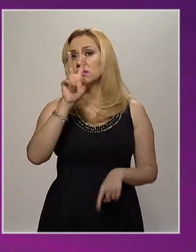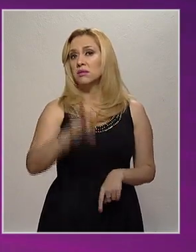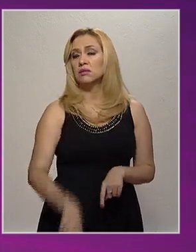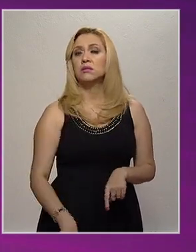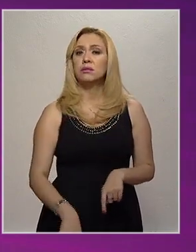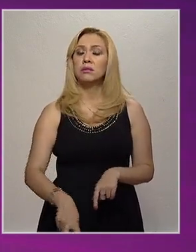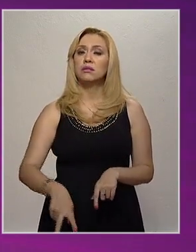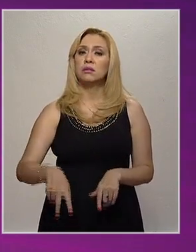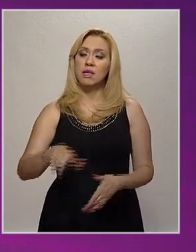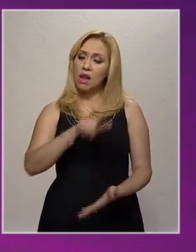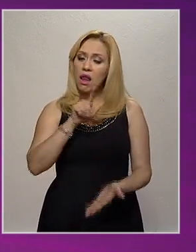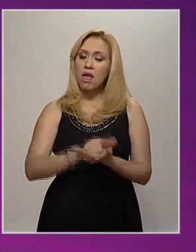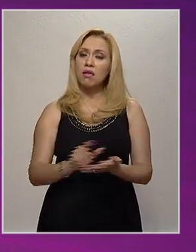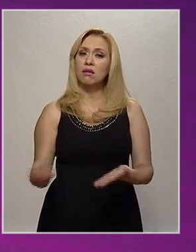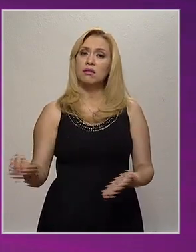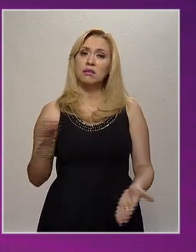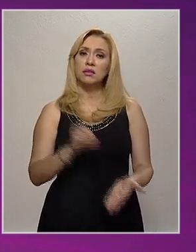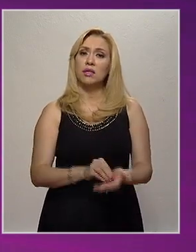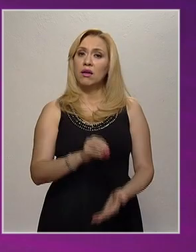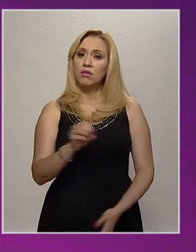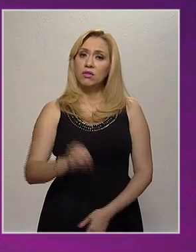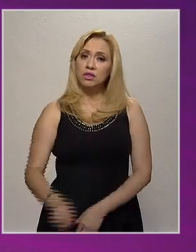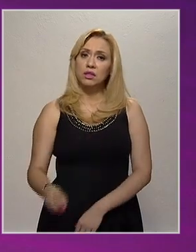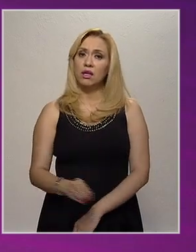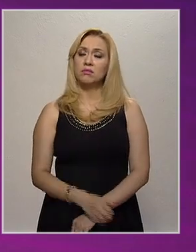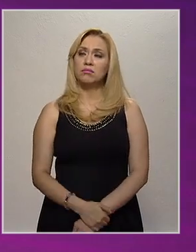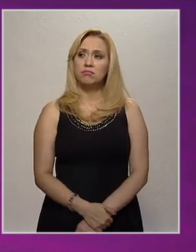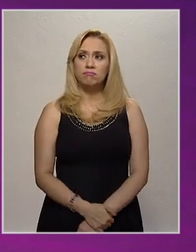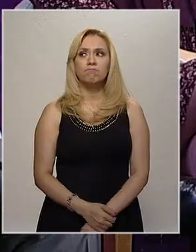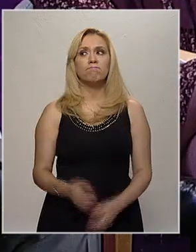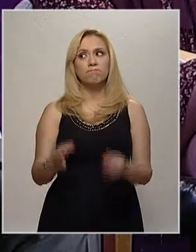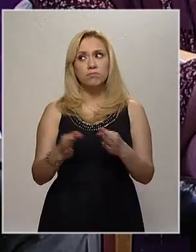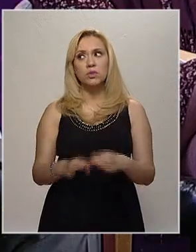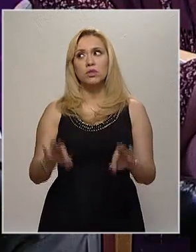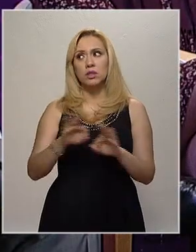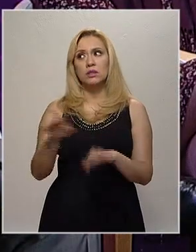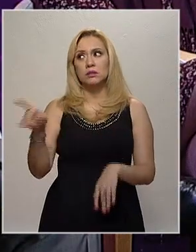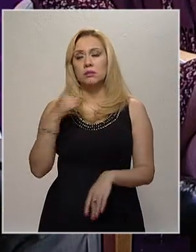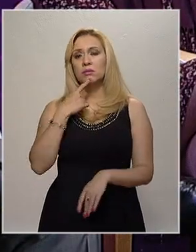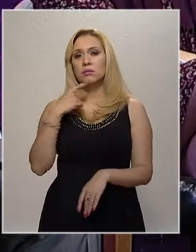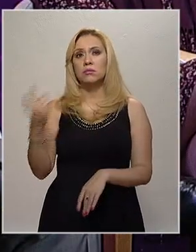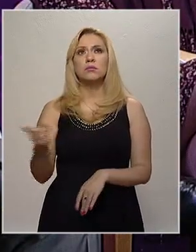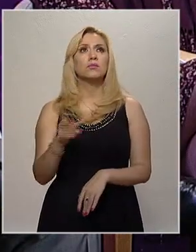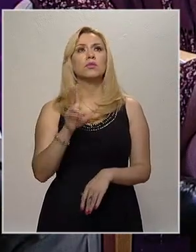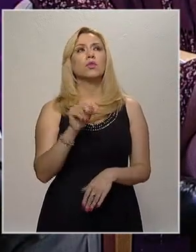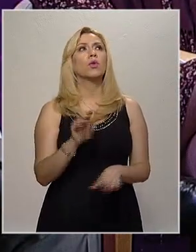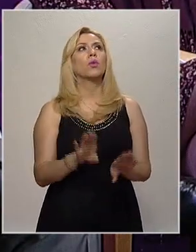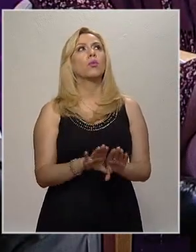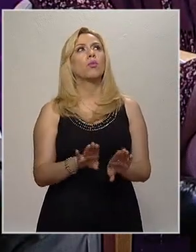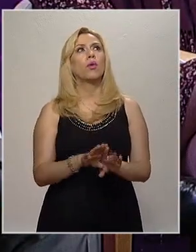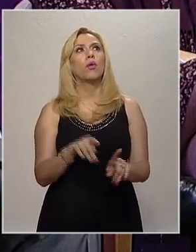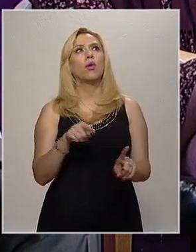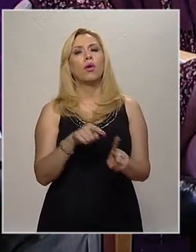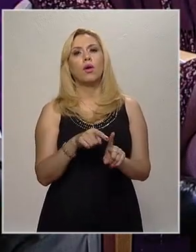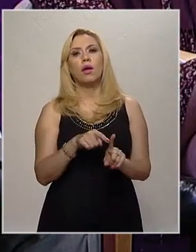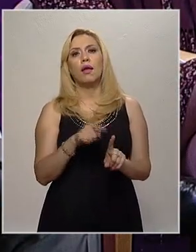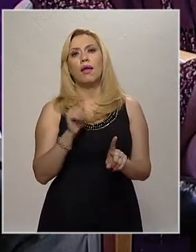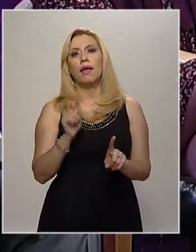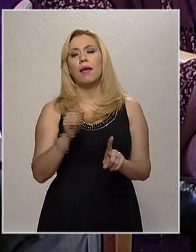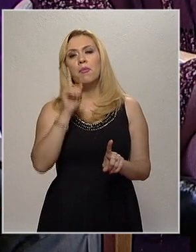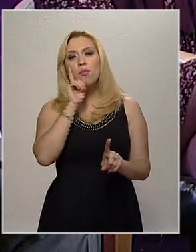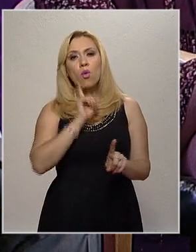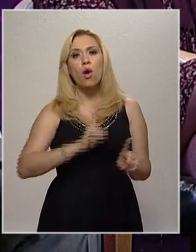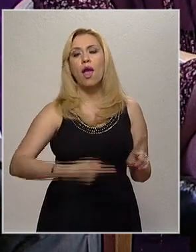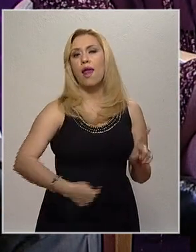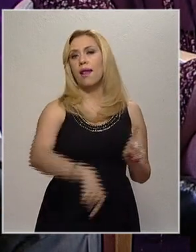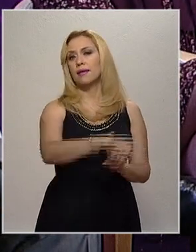ámbito jurídico y social. Claro, creo que es importante, ¿no? Recalcar lo que acabas de decir. O sea, no solo es una práctica que afecta a las